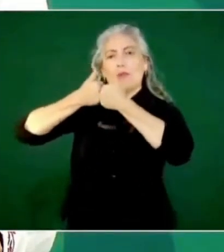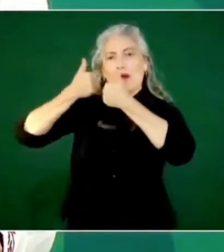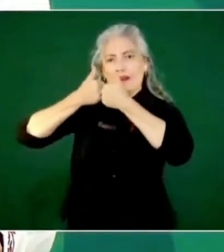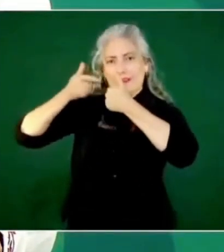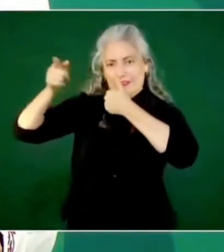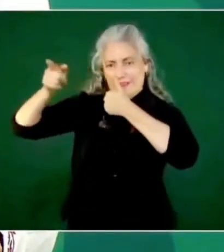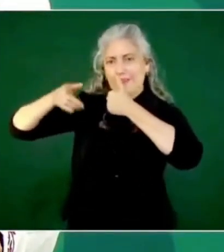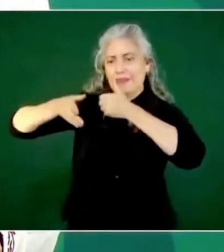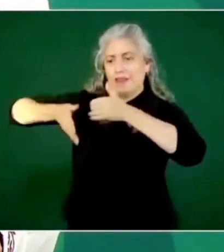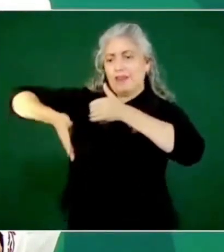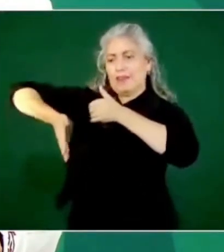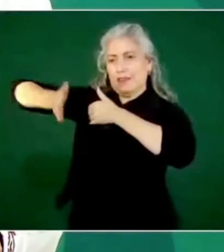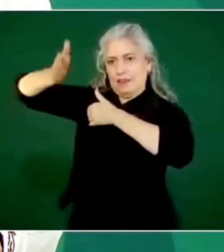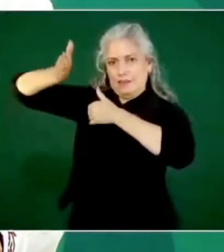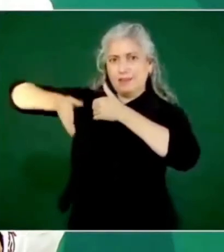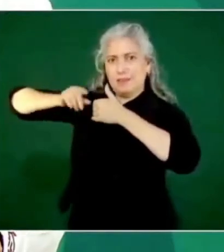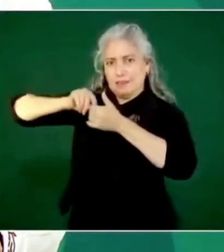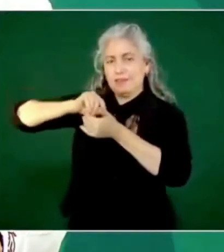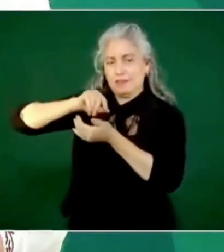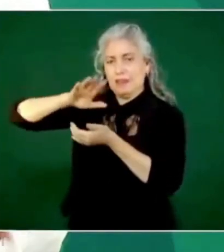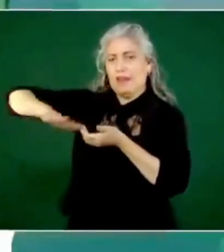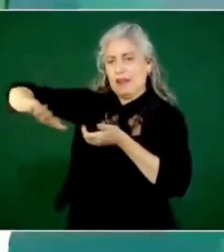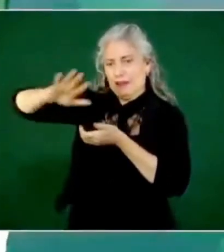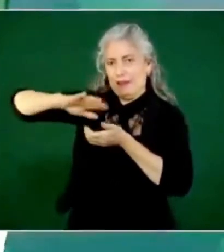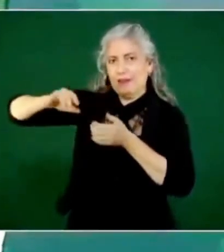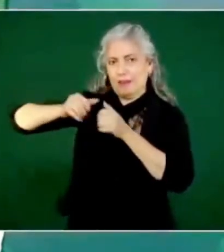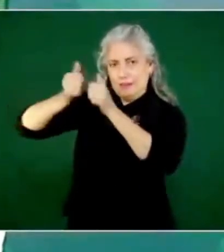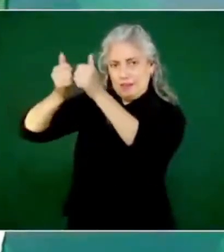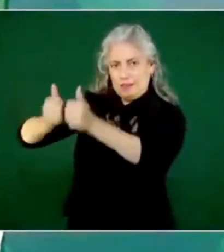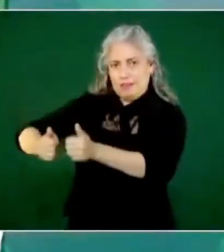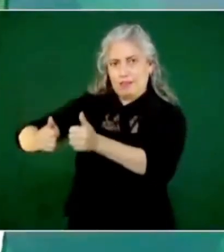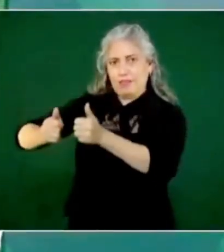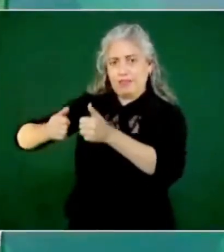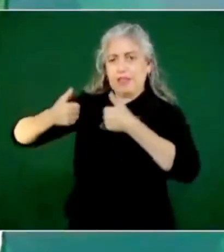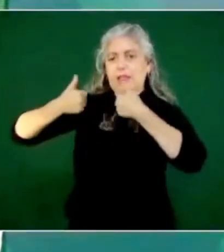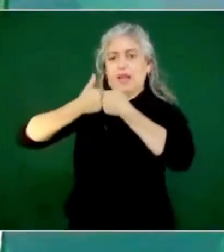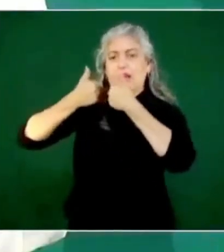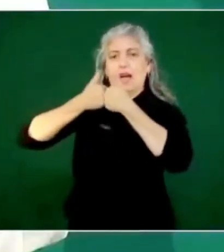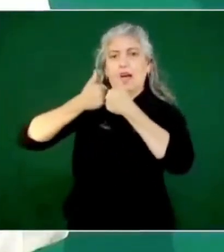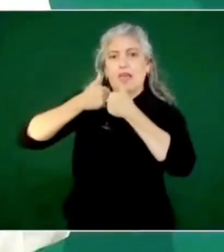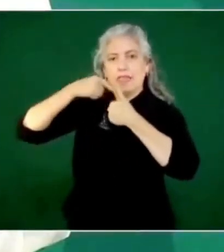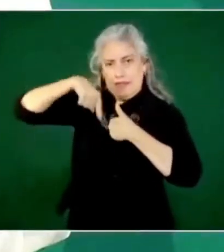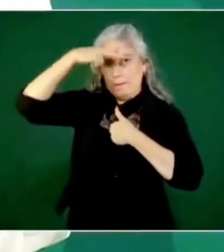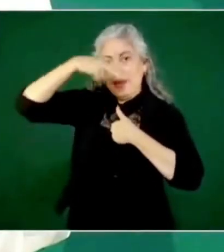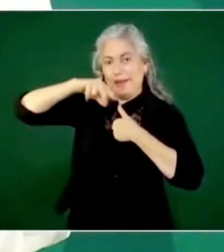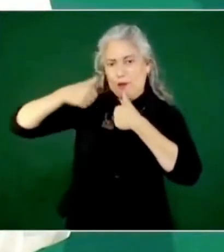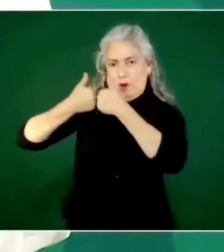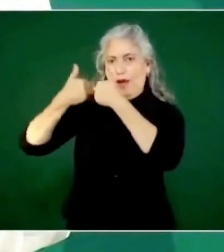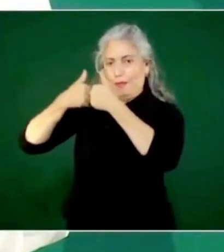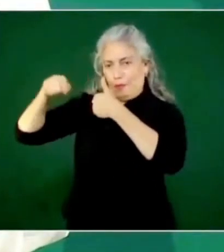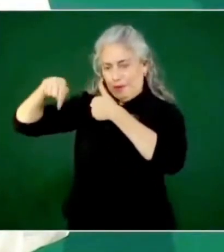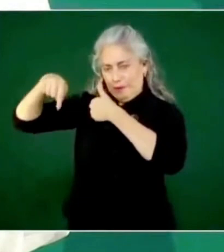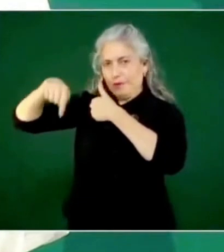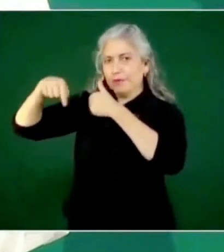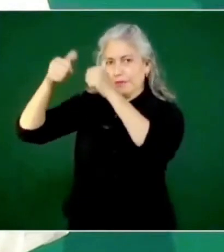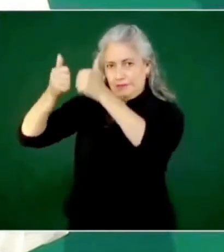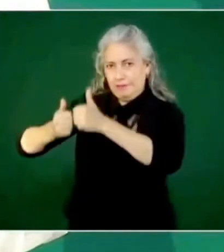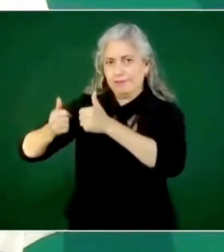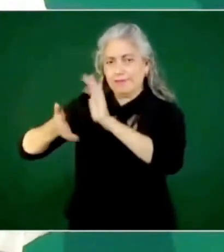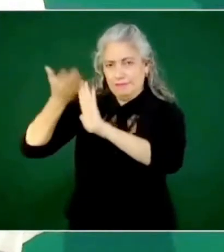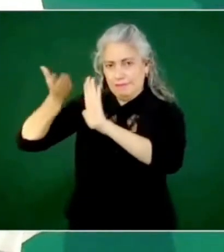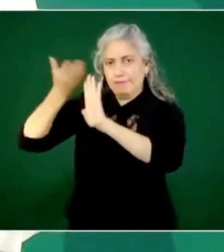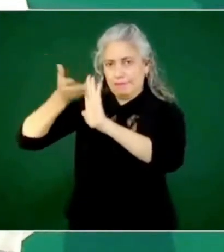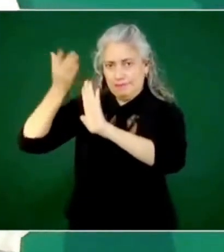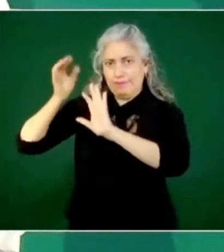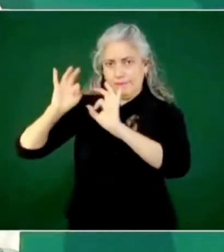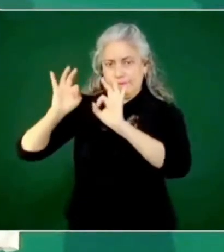Ahí va a ser la sede de la aduana de México, en Nuevo Laredo. Y voy